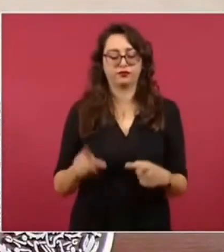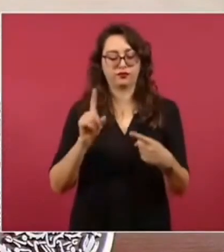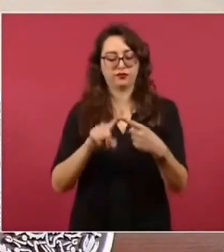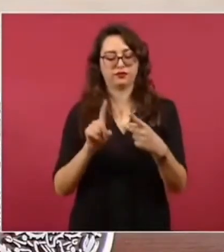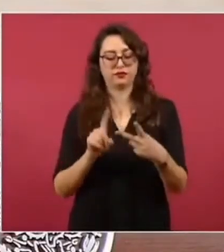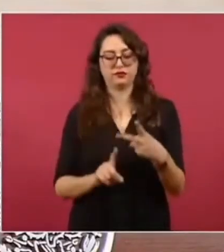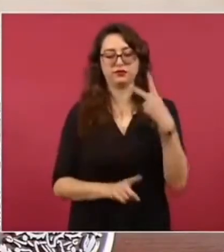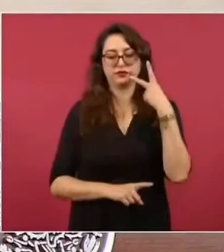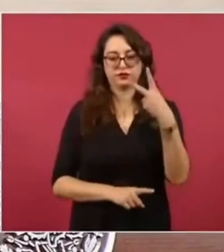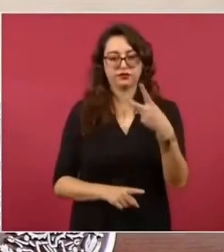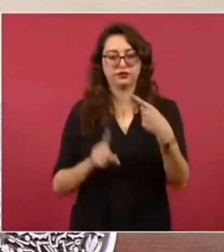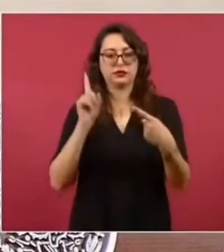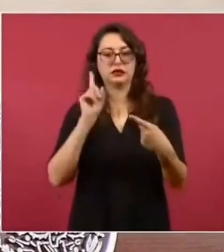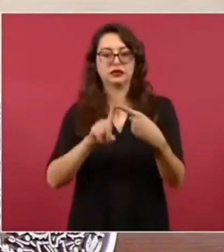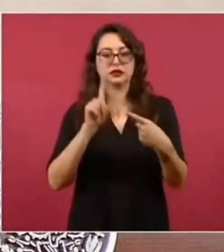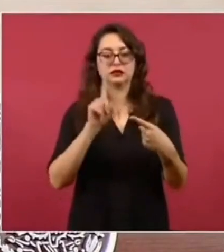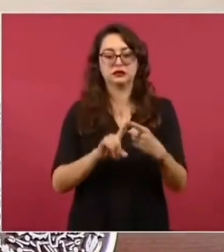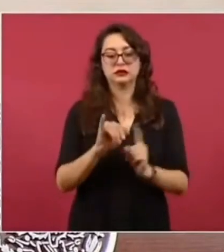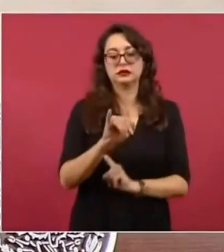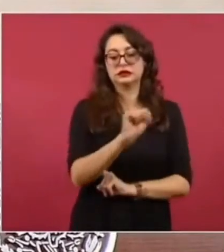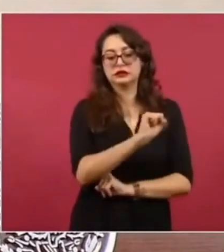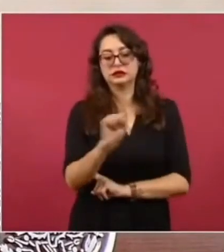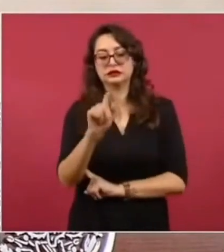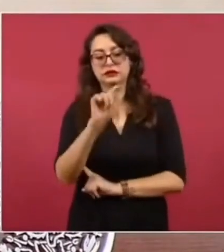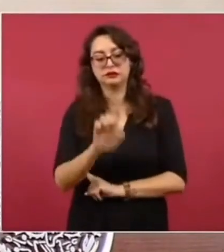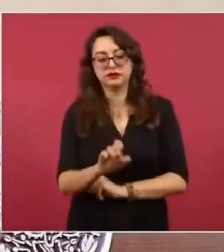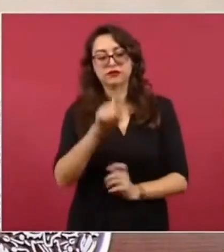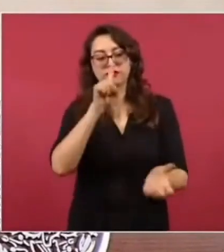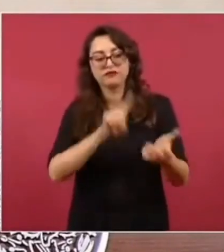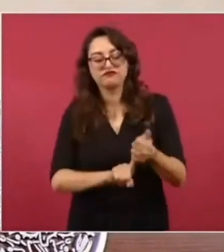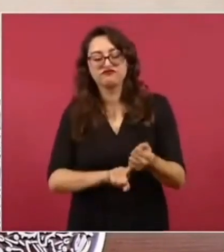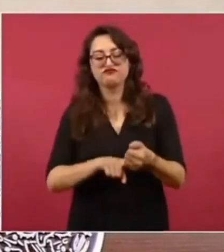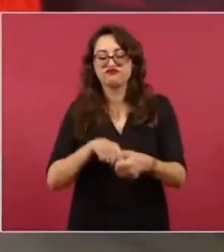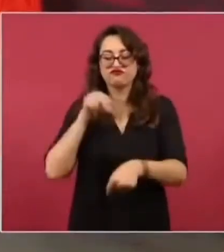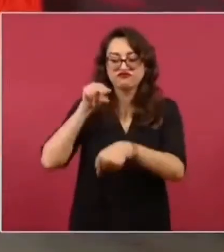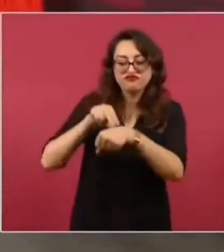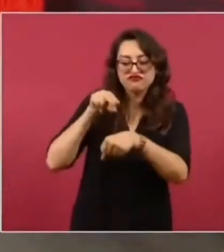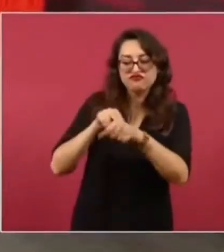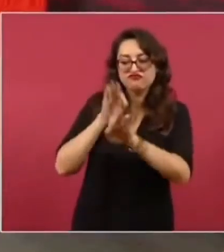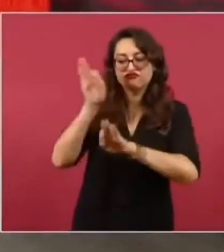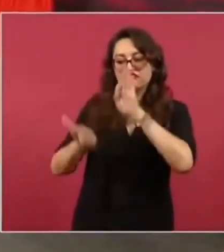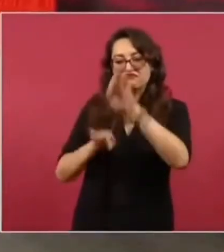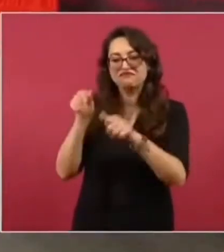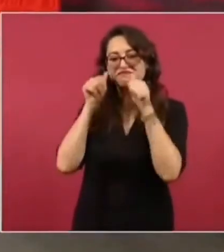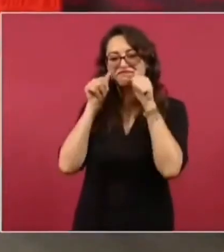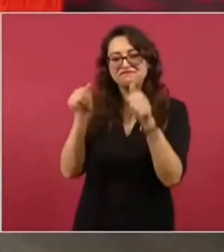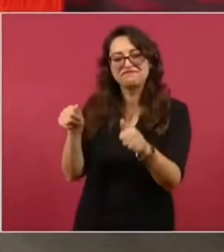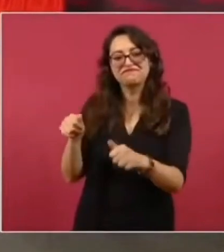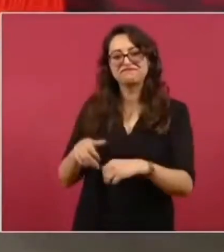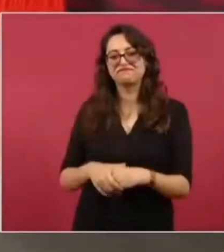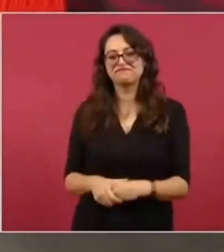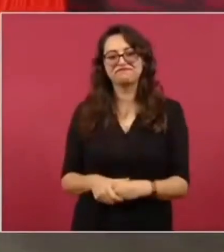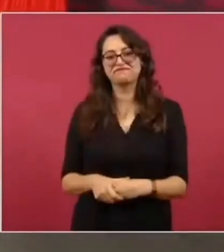mejoramiento de los servicios médicos del ISSSTE. Personalmente estoy